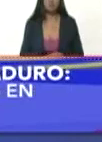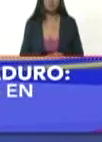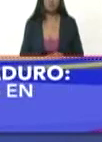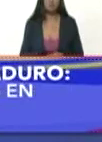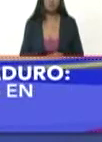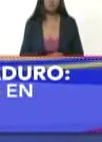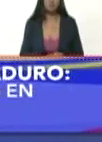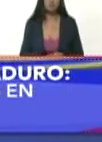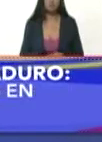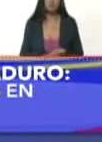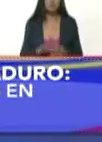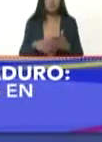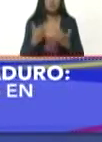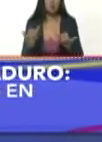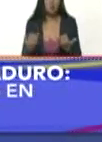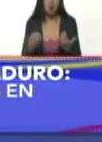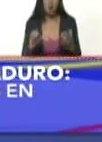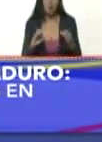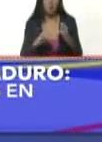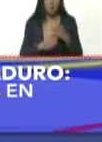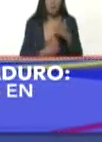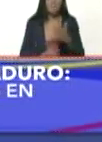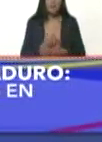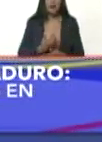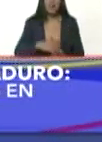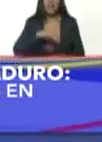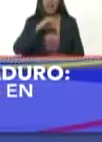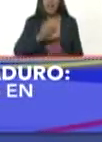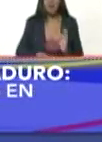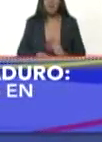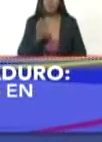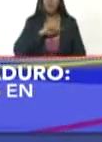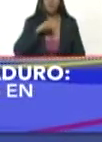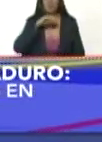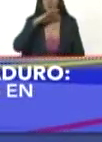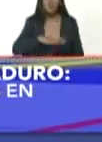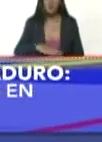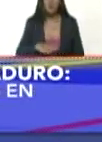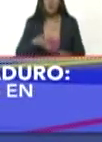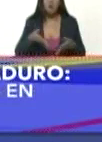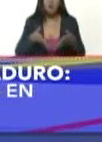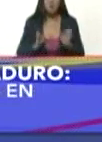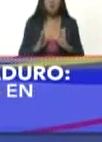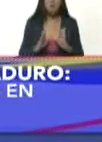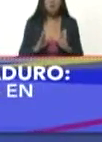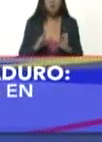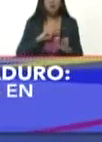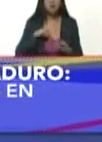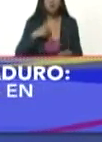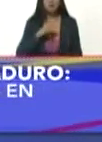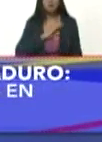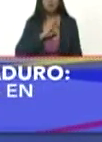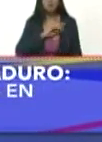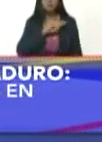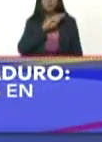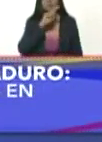Y uno de los momentos más descollantes e importantes de nuestra historia fue el nacimiento propio de nuestra